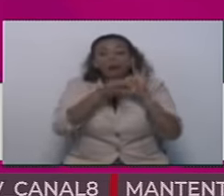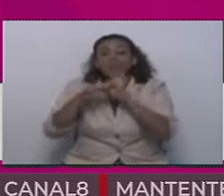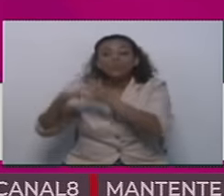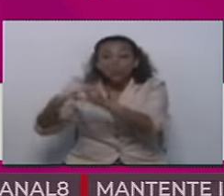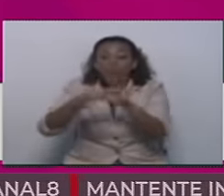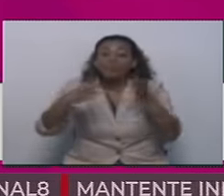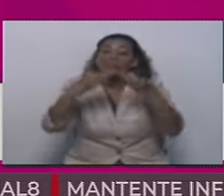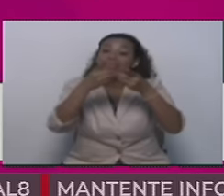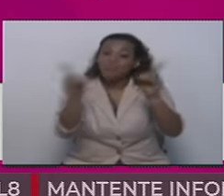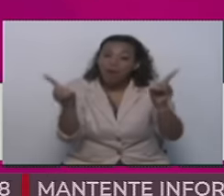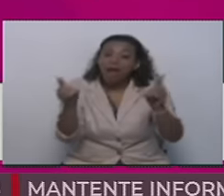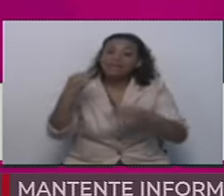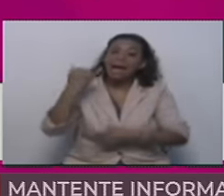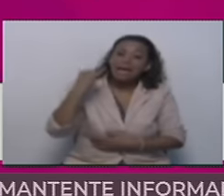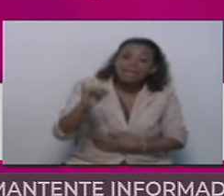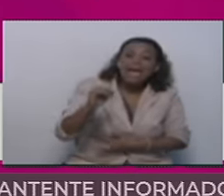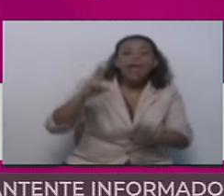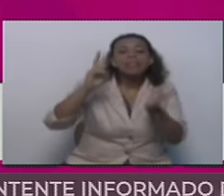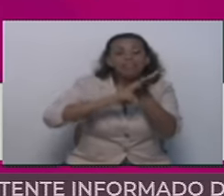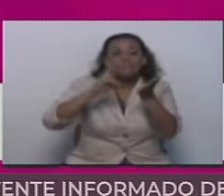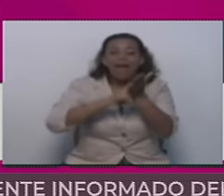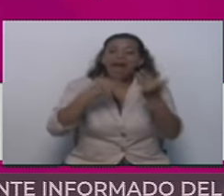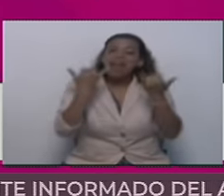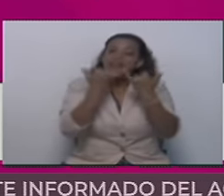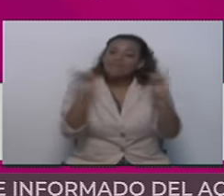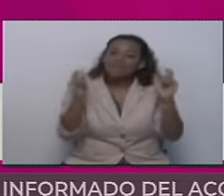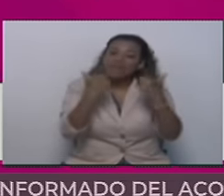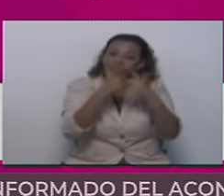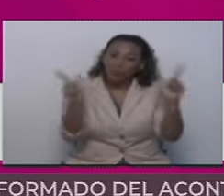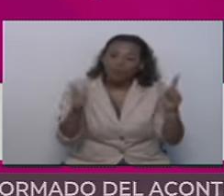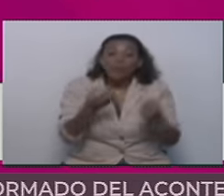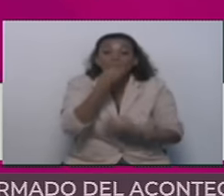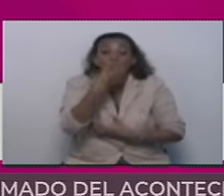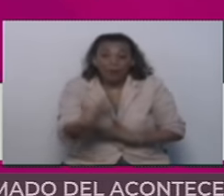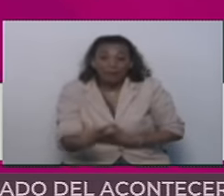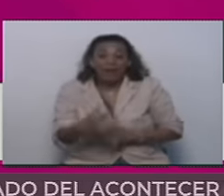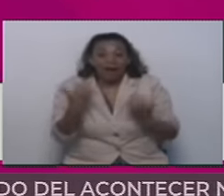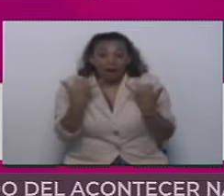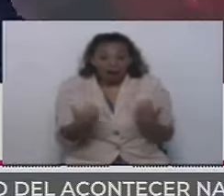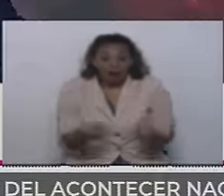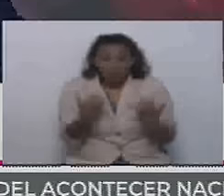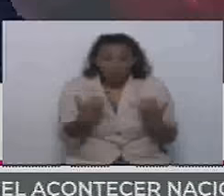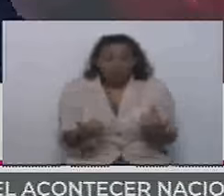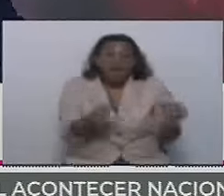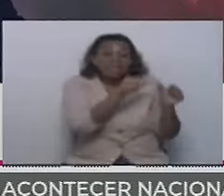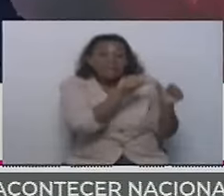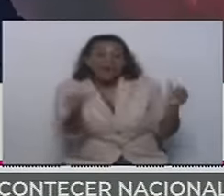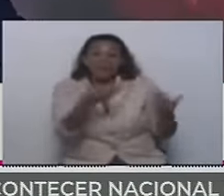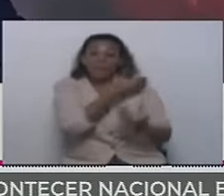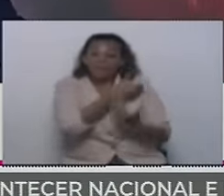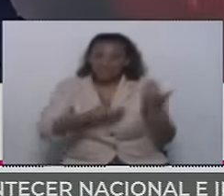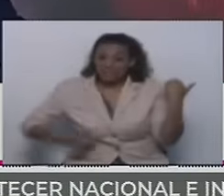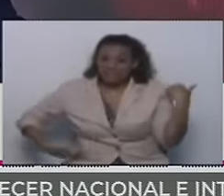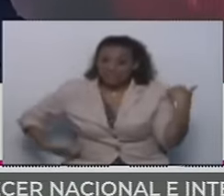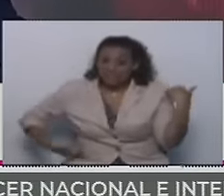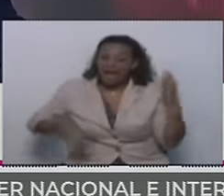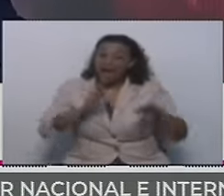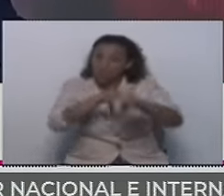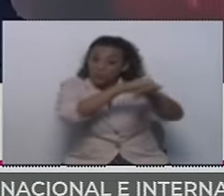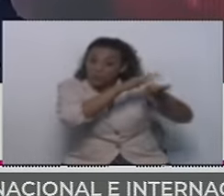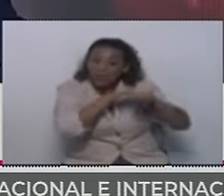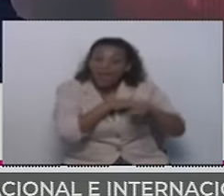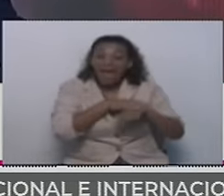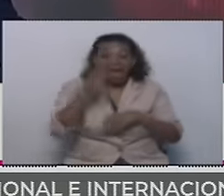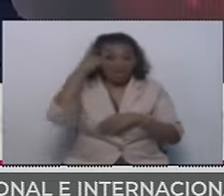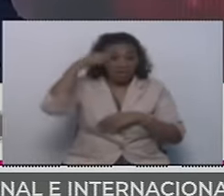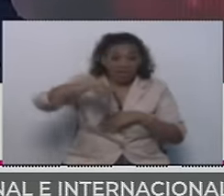la democracia y de la verdadera libertad. Bueno, semana presidencial, pero este programa